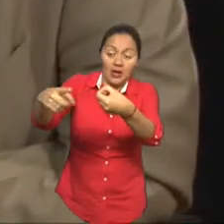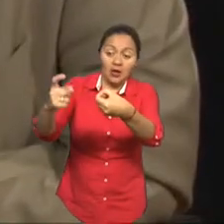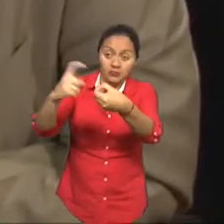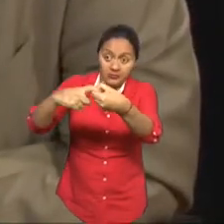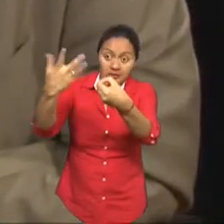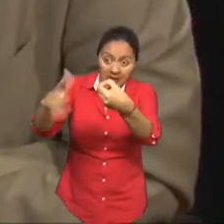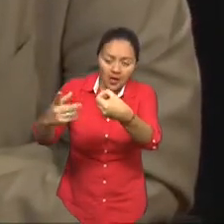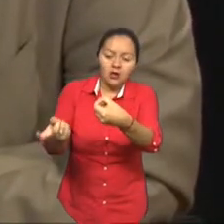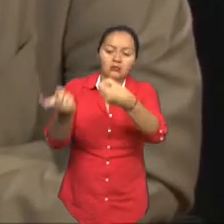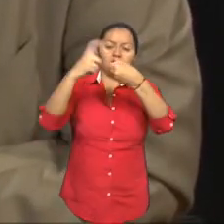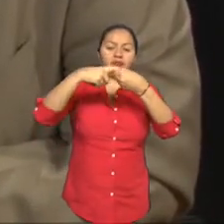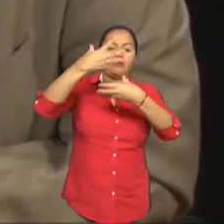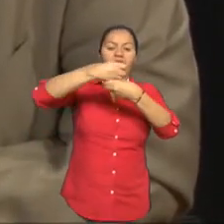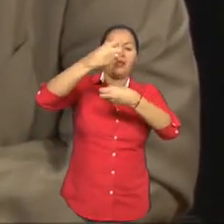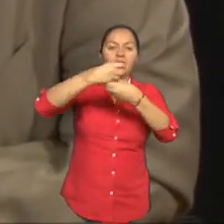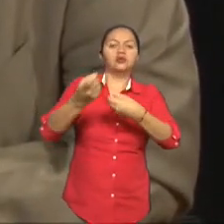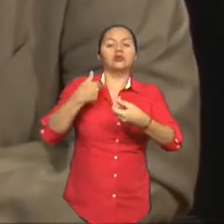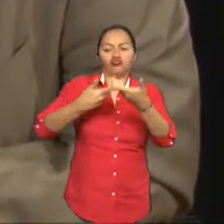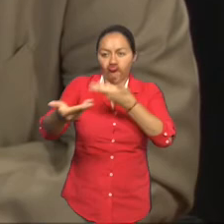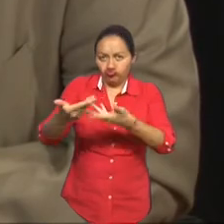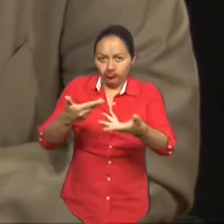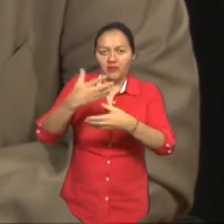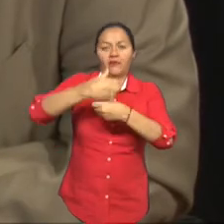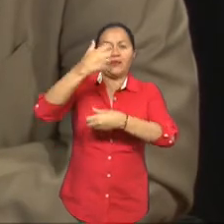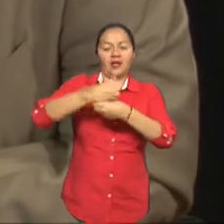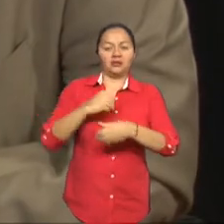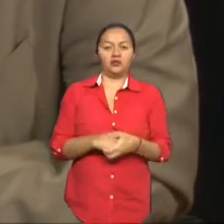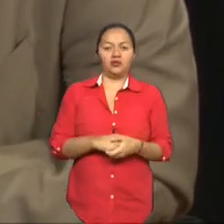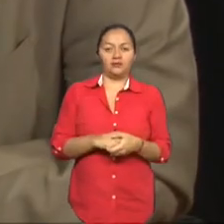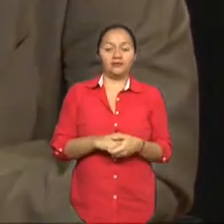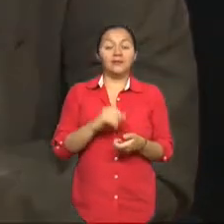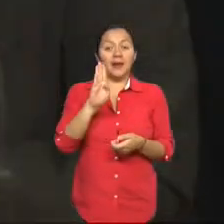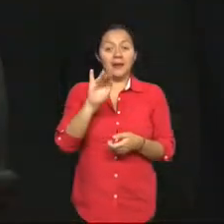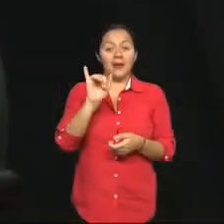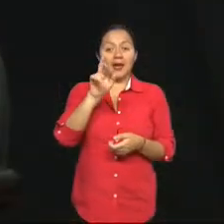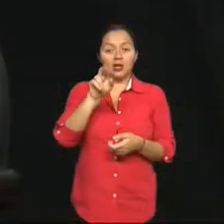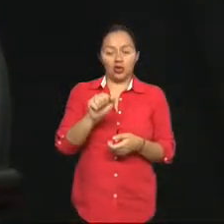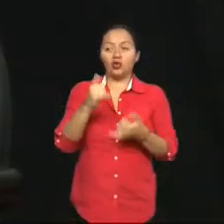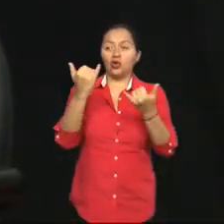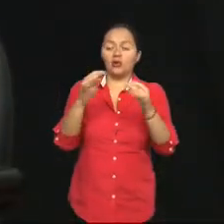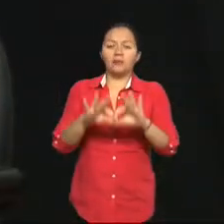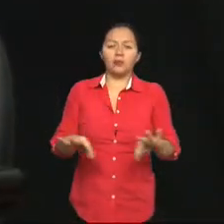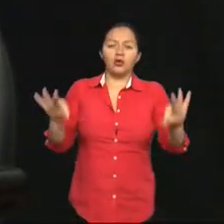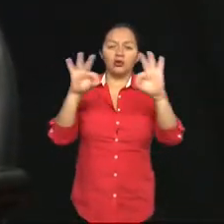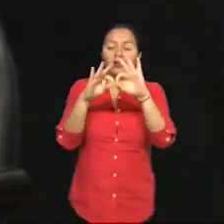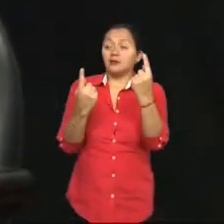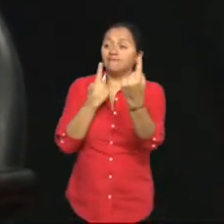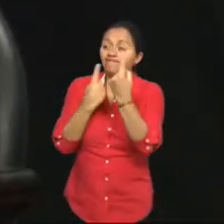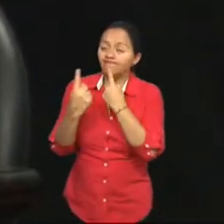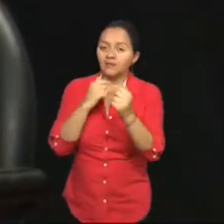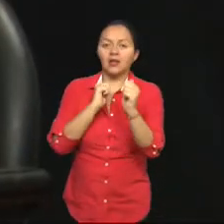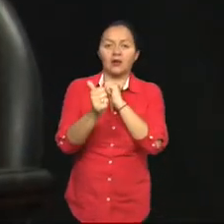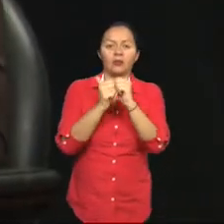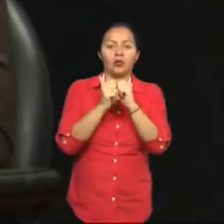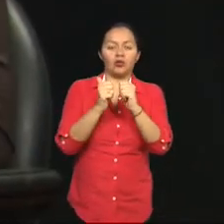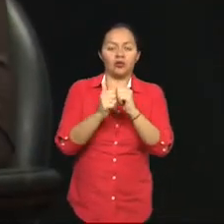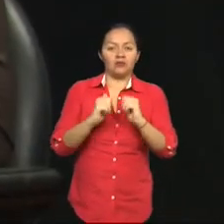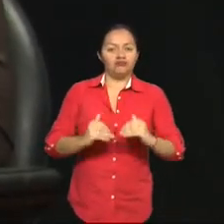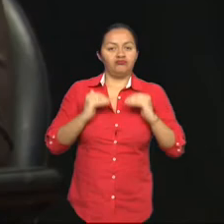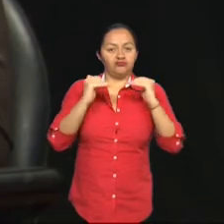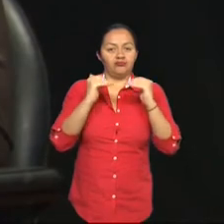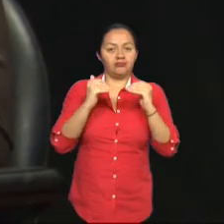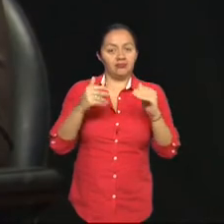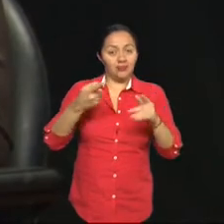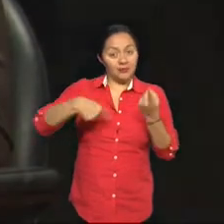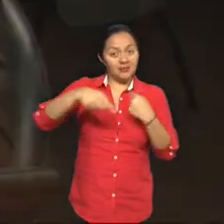más organismos juntos. Esa es la idea. Byron López conversando con nosotros sobre la importancia del deporte de alto rendimiento. Vamos a un corte y